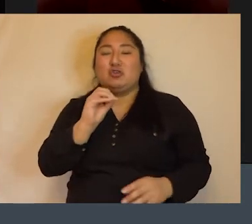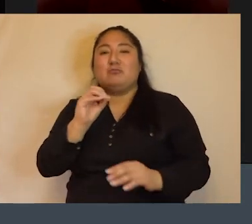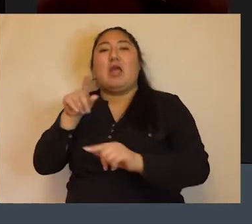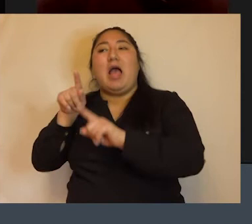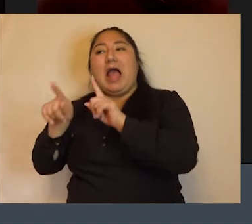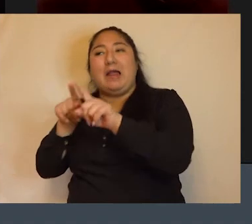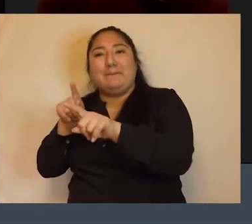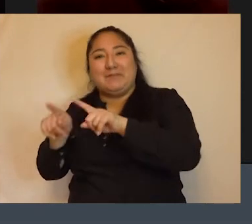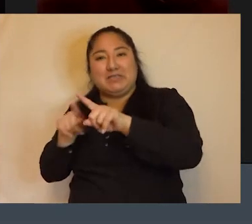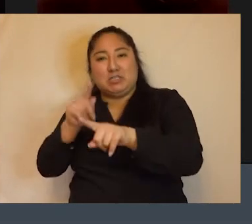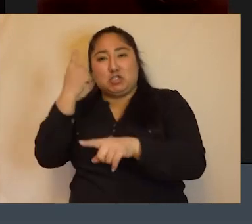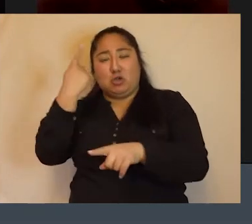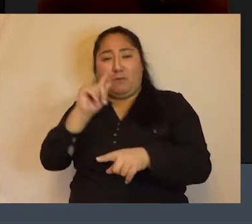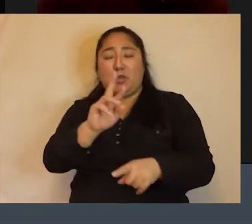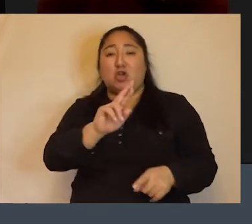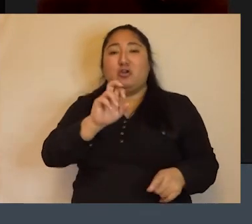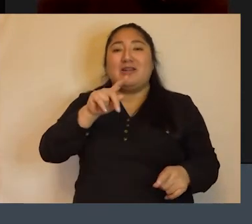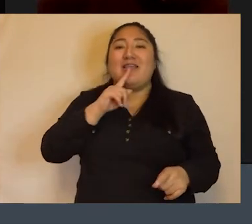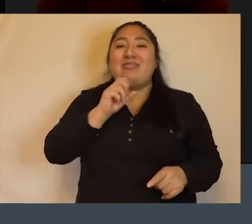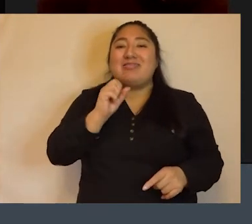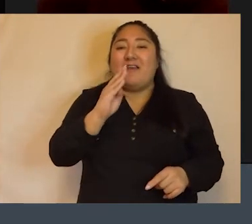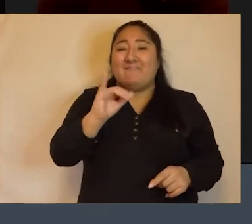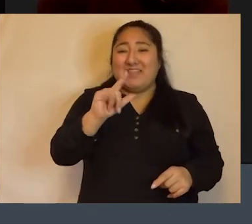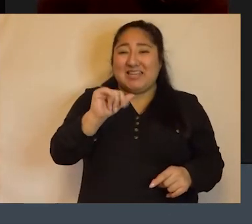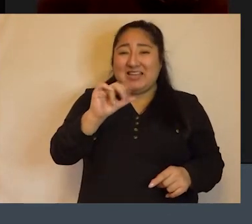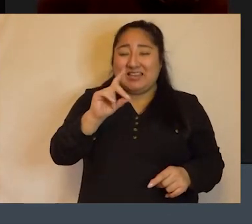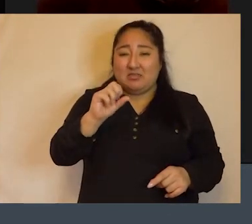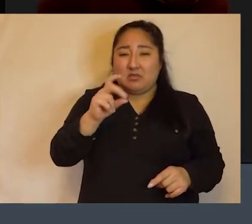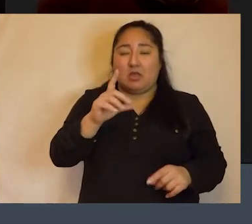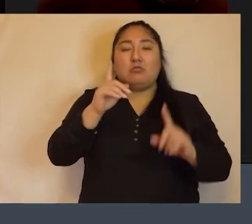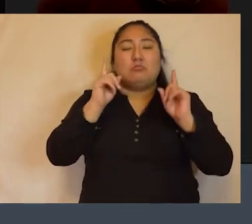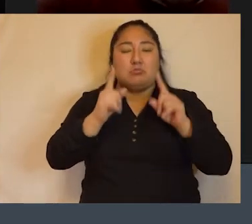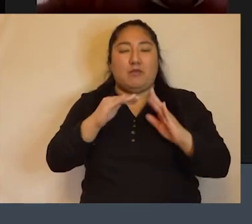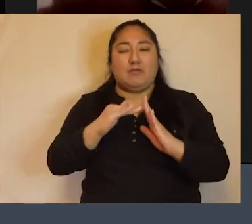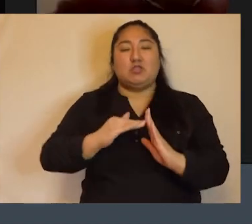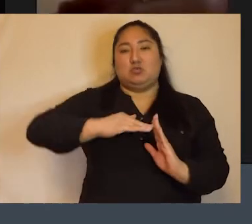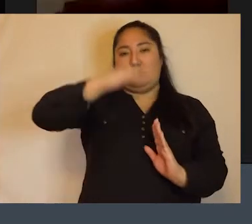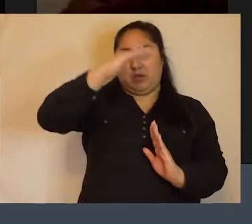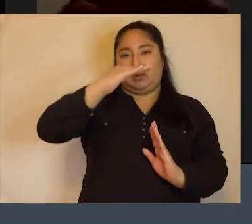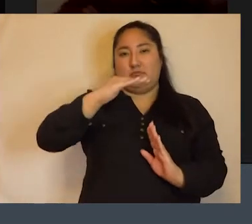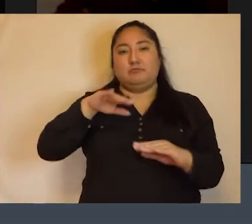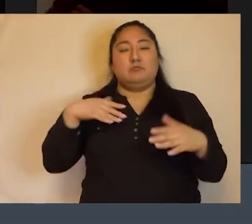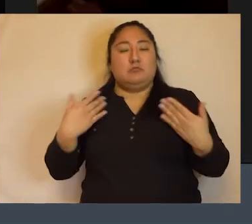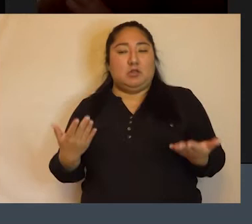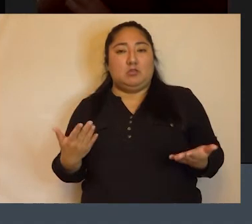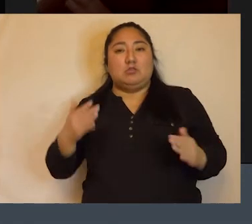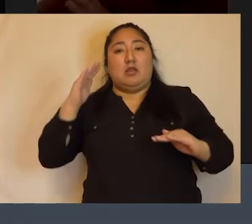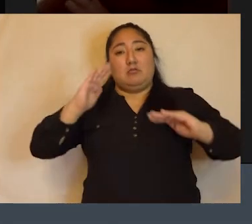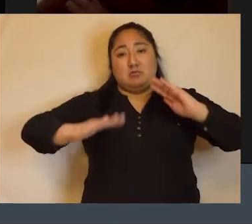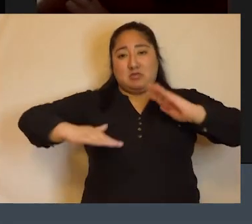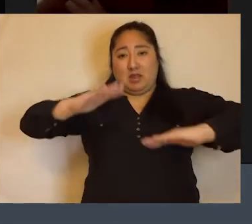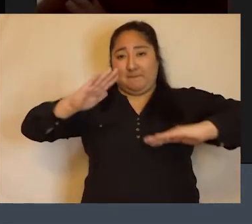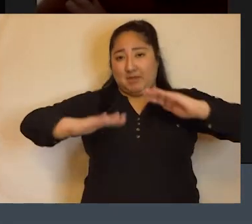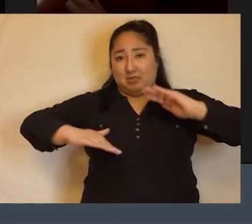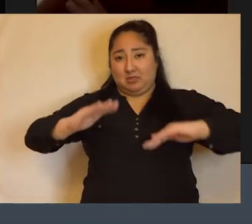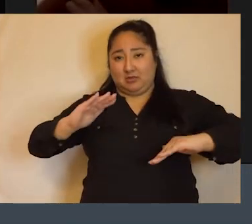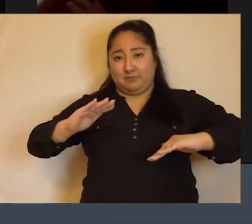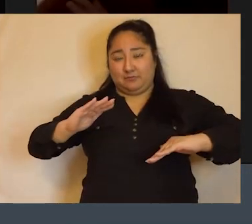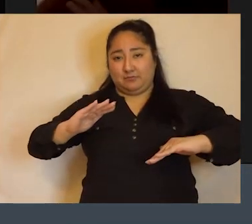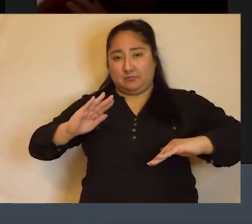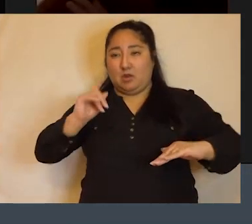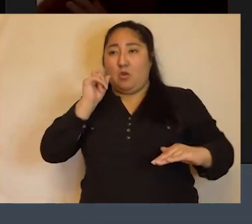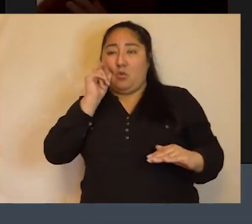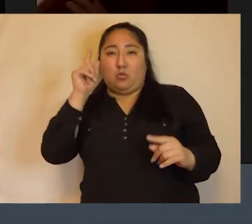costo de administración, ¿sí? Pero las rentabilidades debieran superar ese costo, ¿sí? Por lo tanto, va a depender